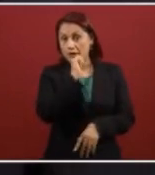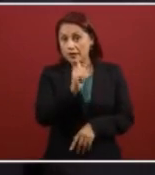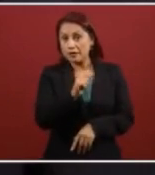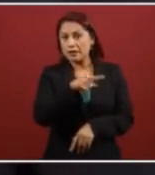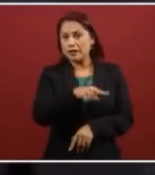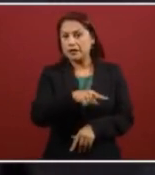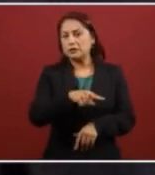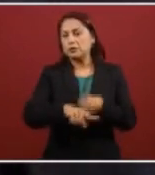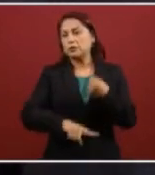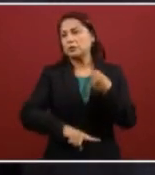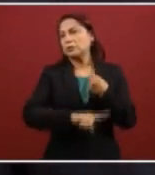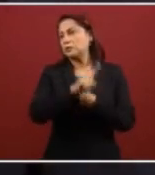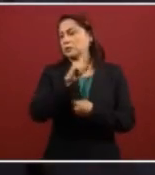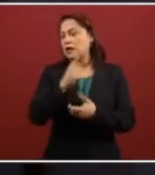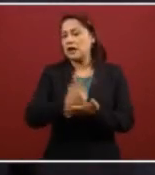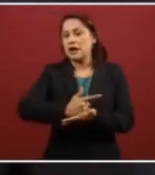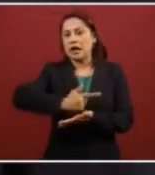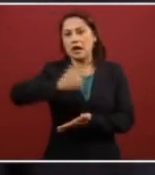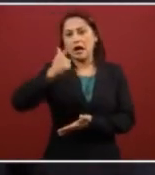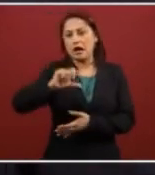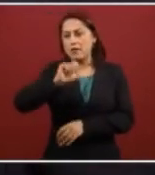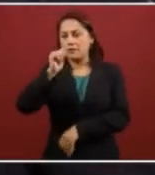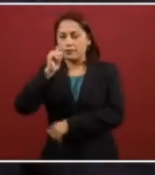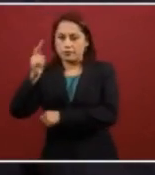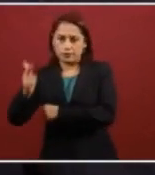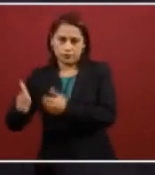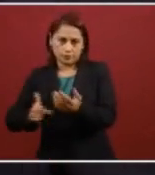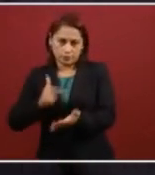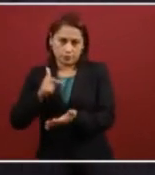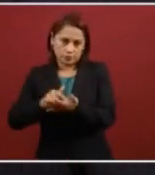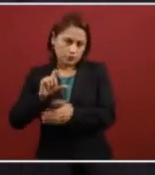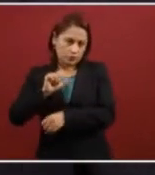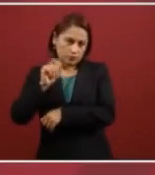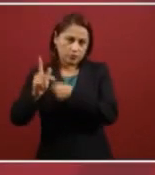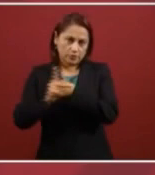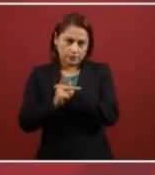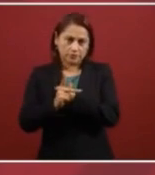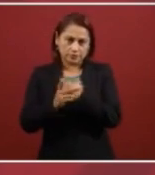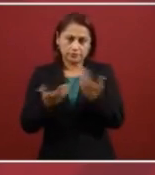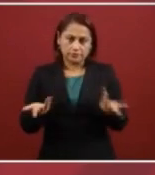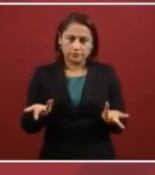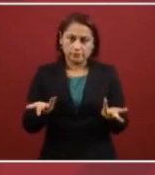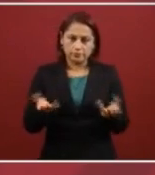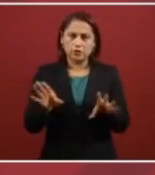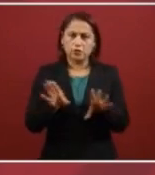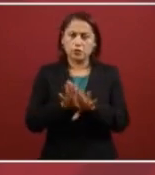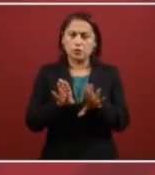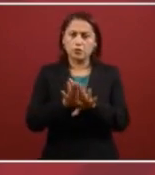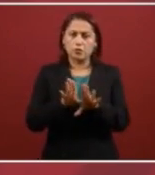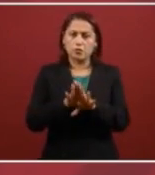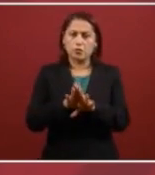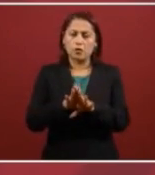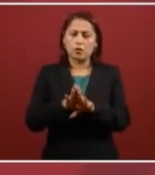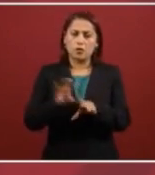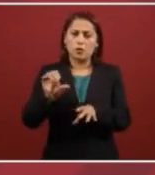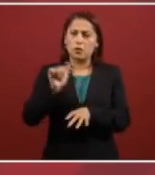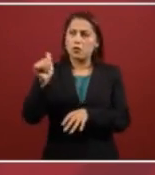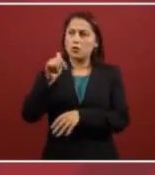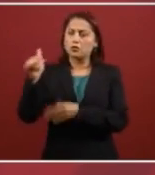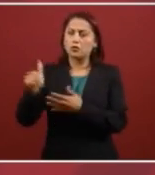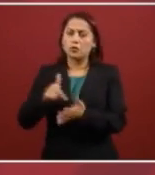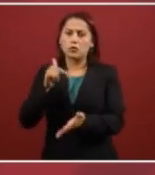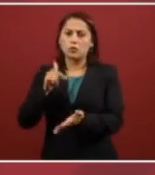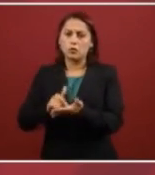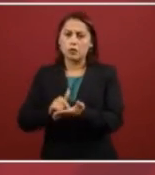cómo of how se much obligaba they a todos obligated a pagar impuestos, everyone else to pay taxes. Menos